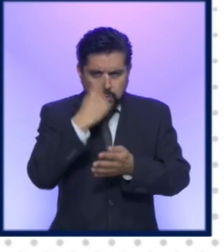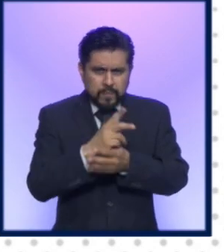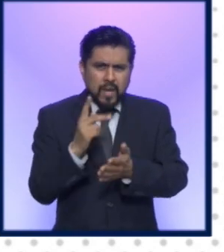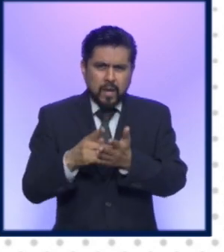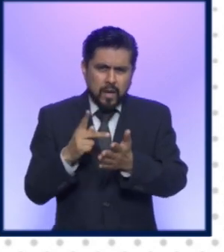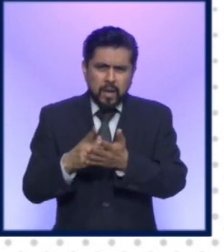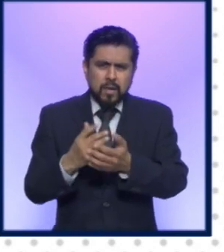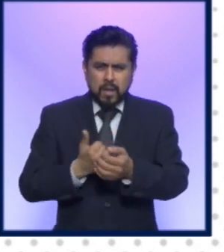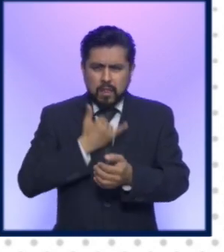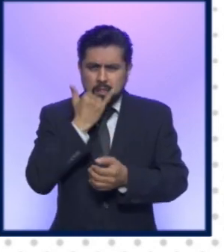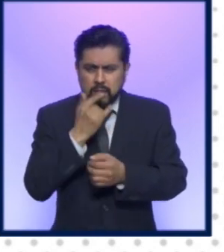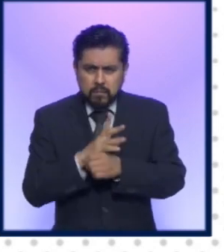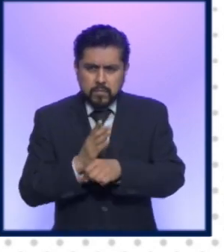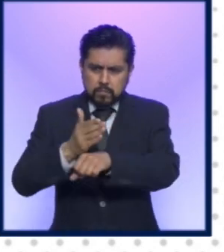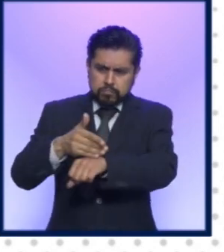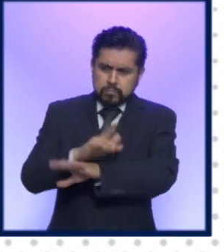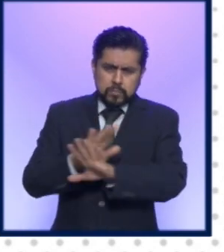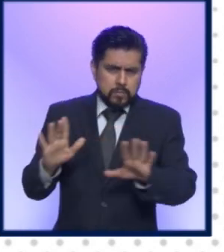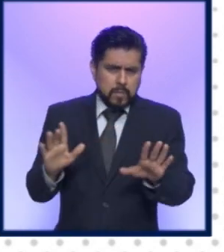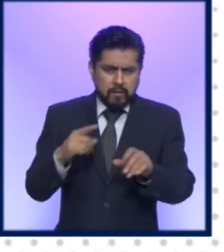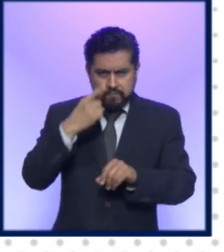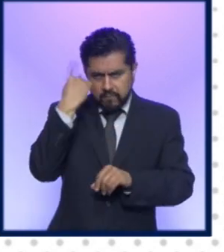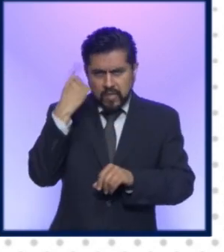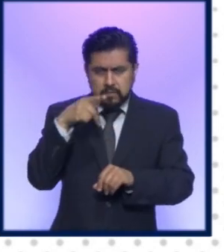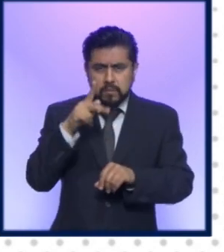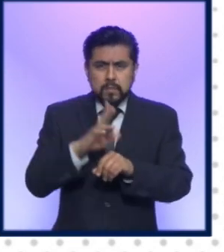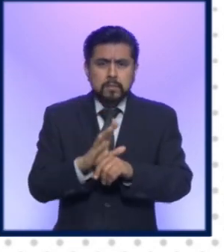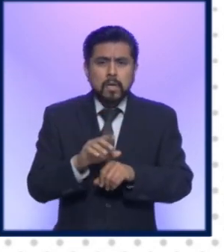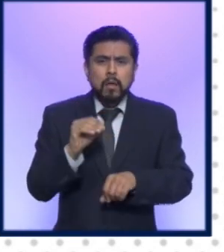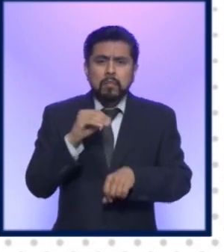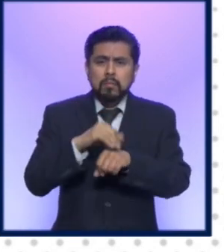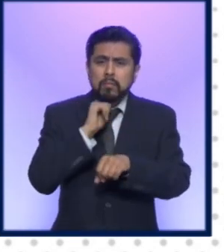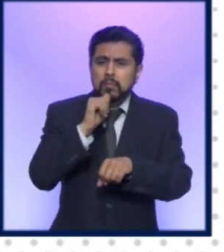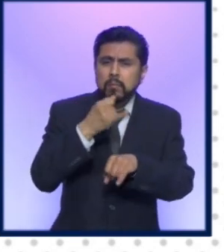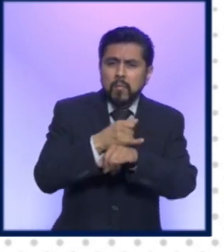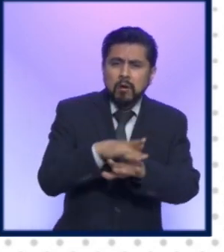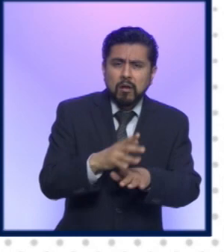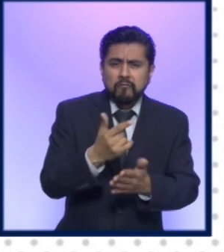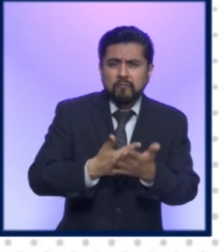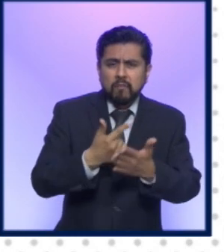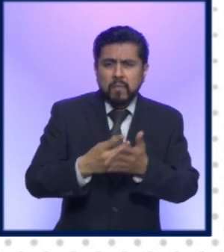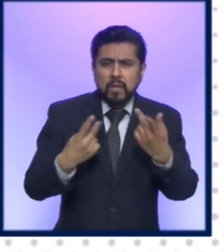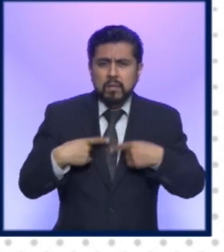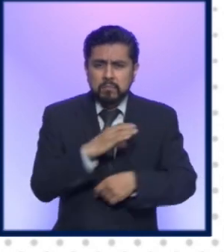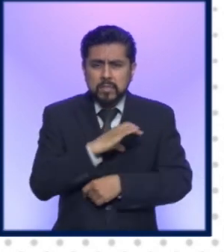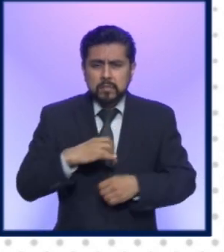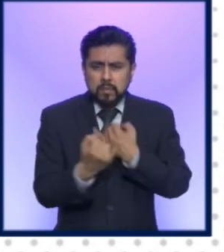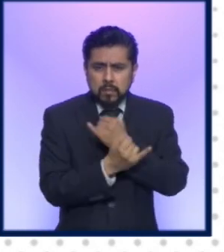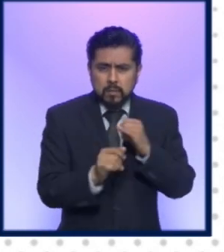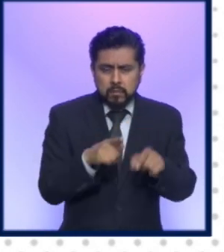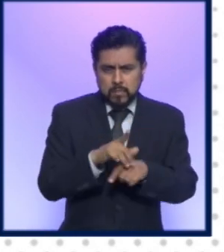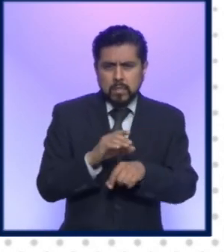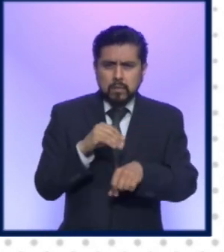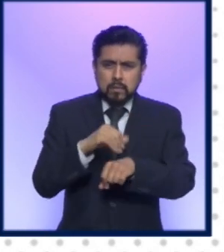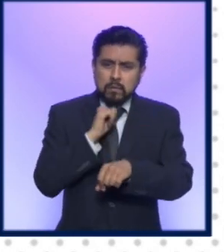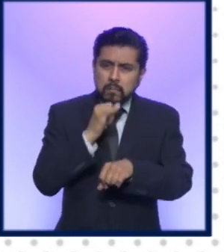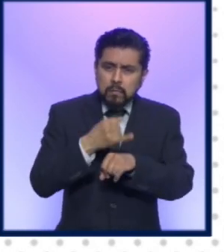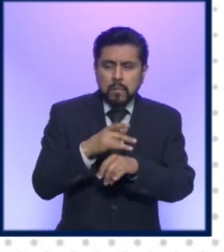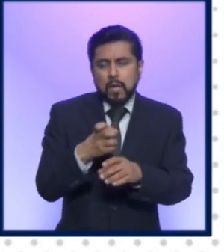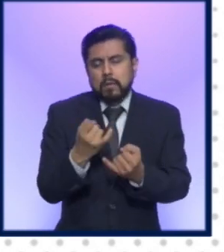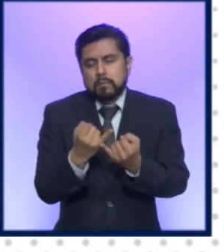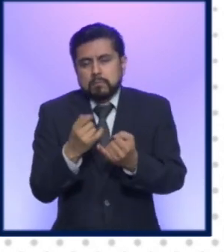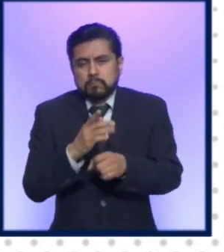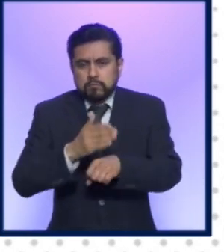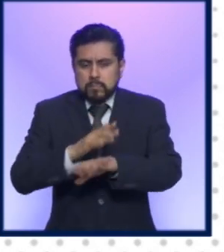conducta infractora de que se no se presenten los informes de ingresos y gastos de las personas aspirantes a una candidatura independiente